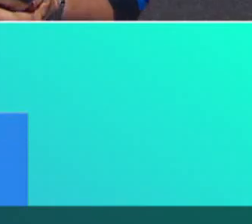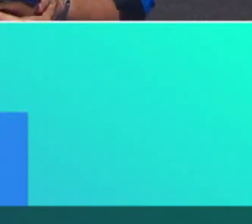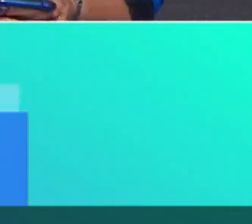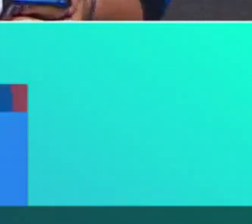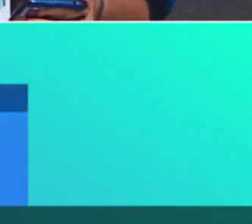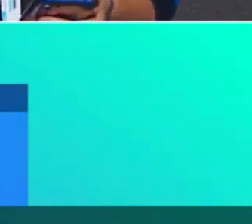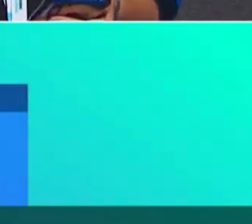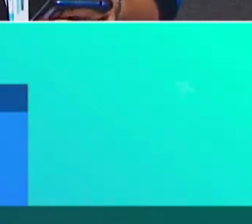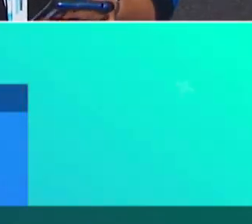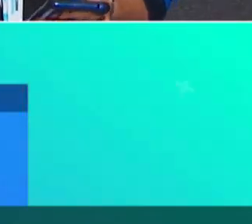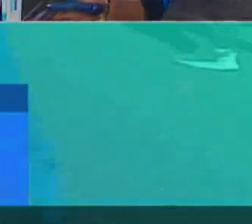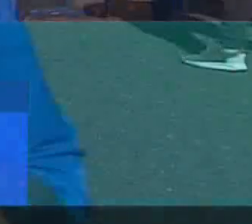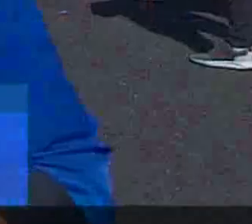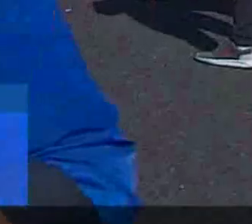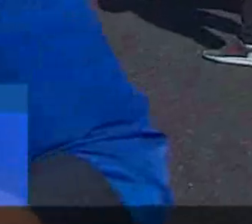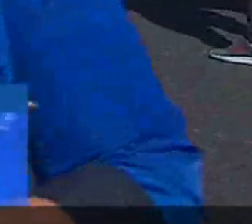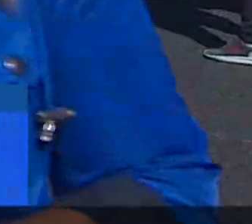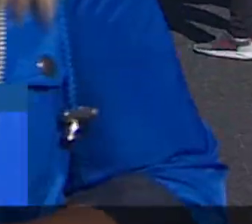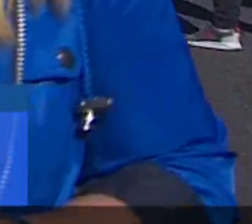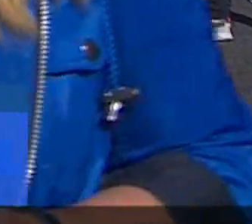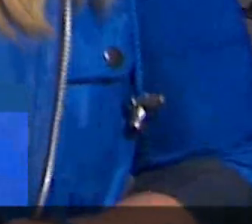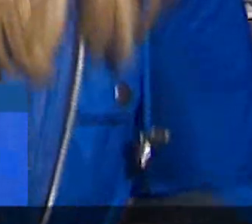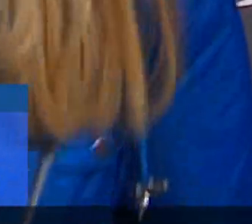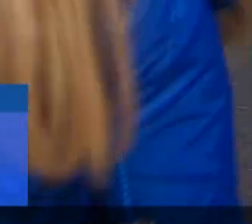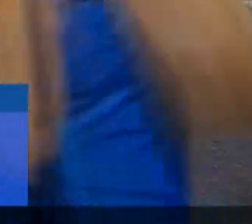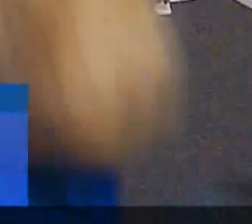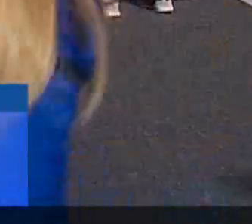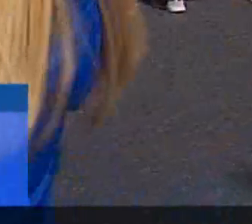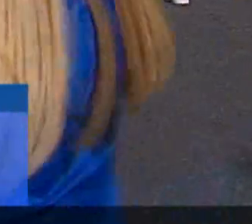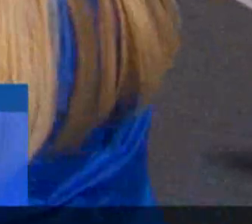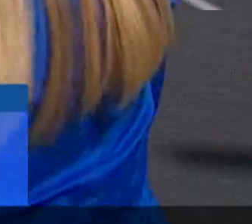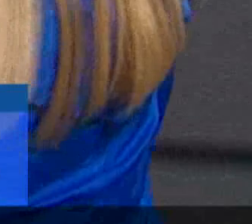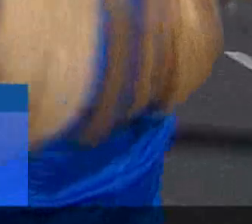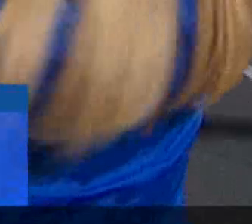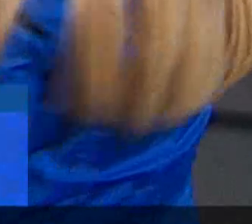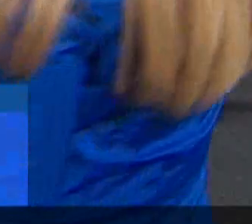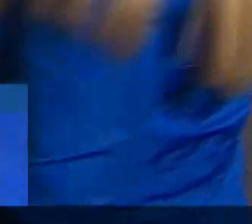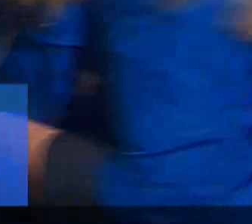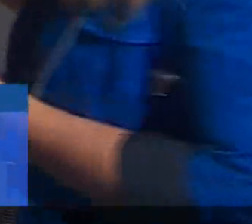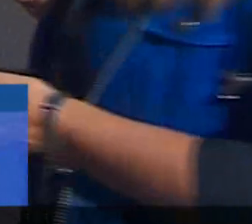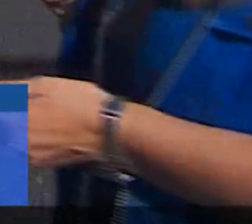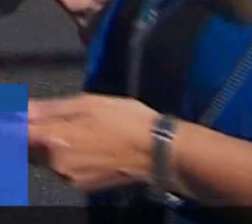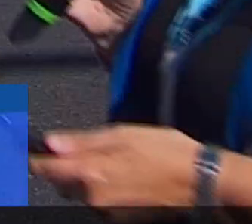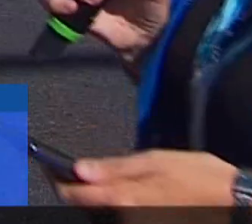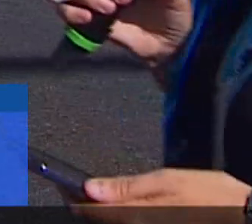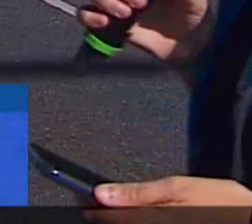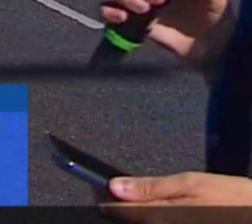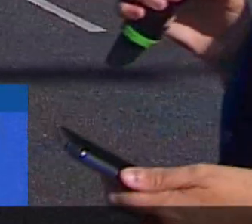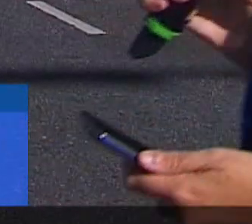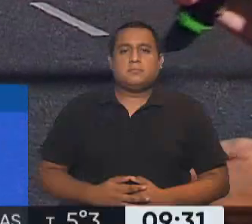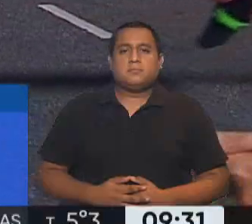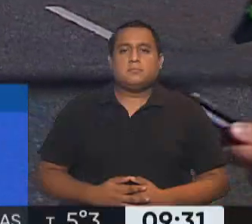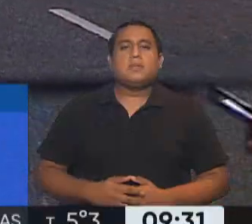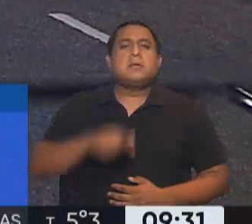también Vero, a mis espaldas, les hago la seña aquí por sobre el hombro, porque claro, la atención está depositada ya en esta puerta porque están ingresando los